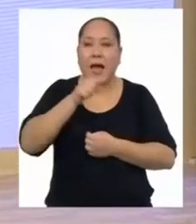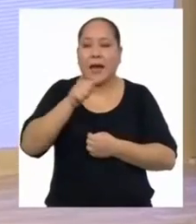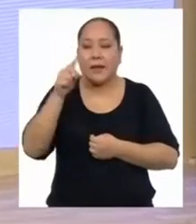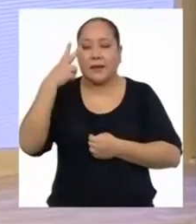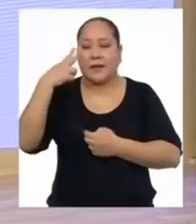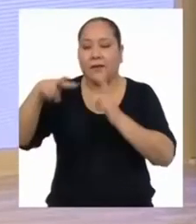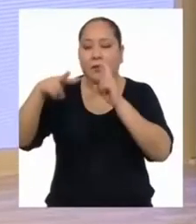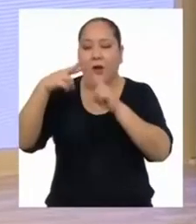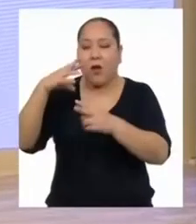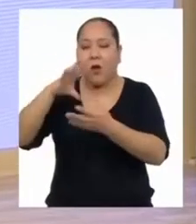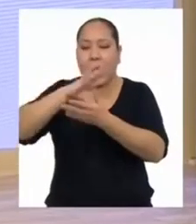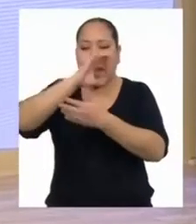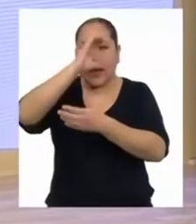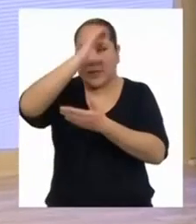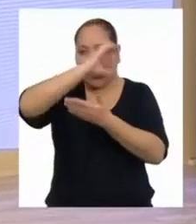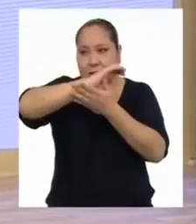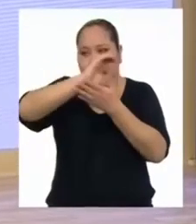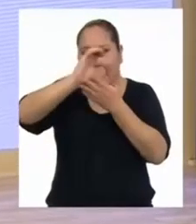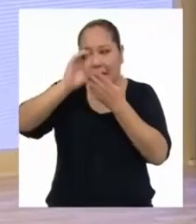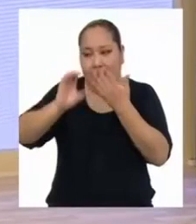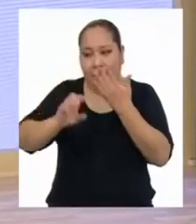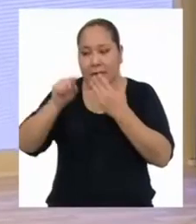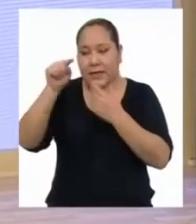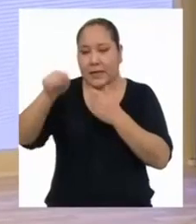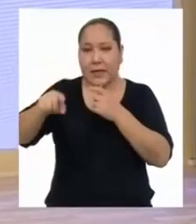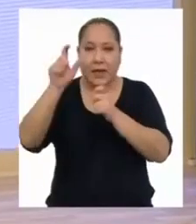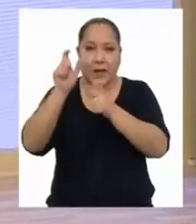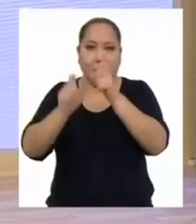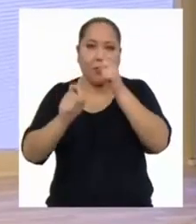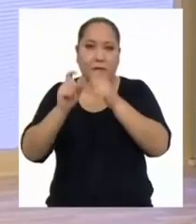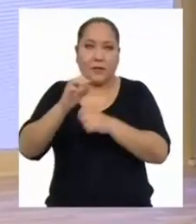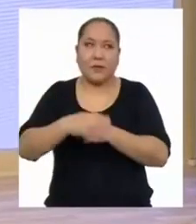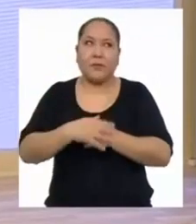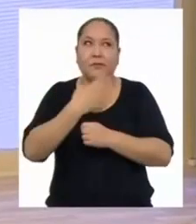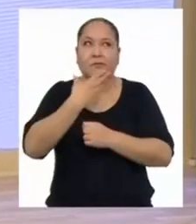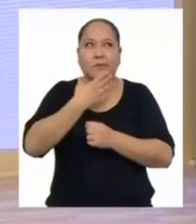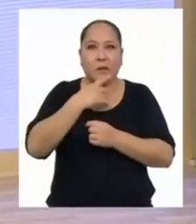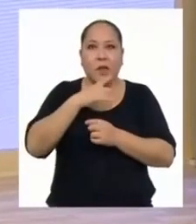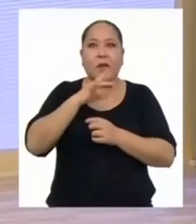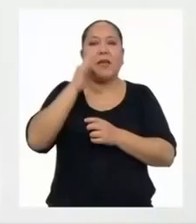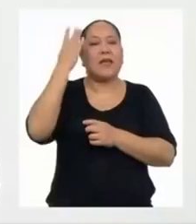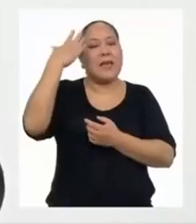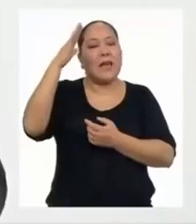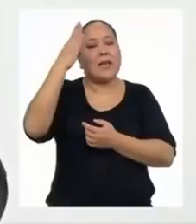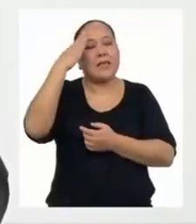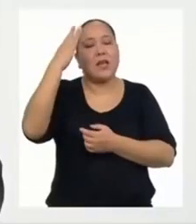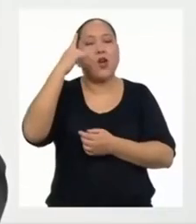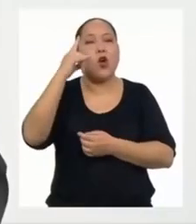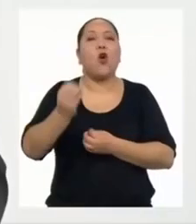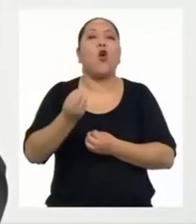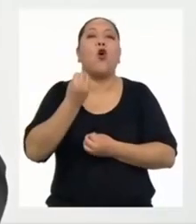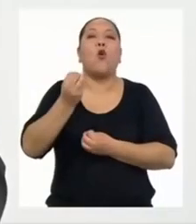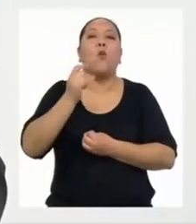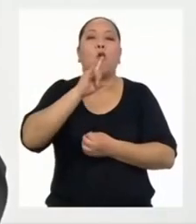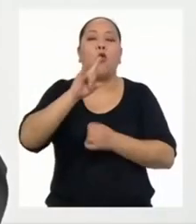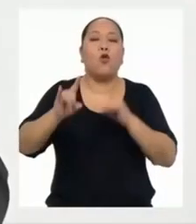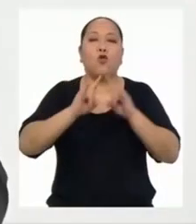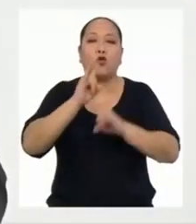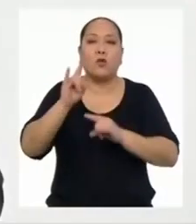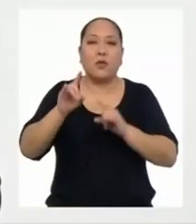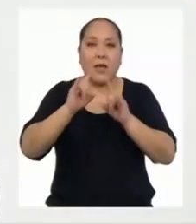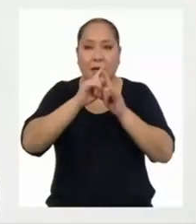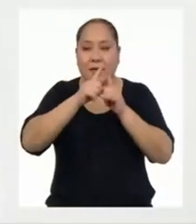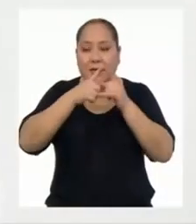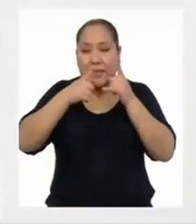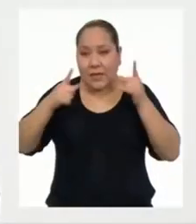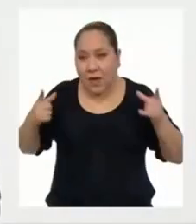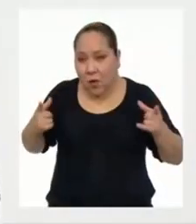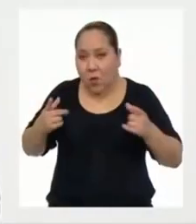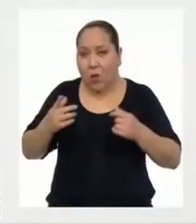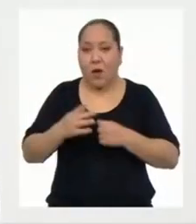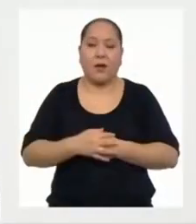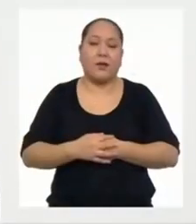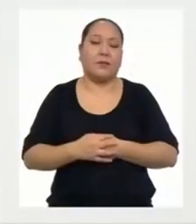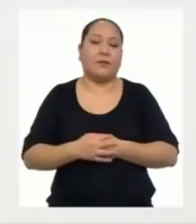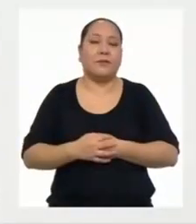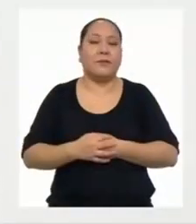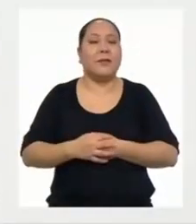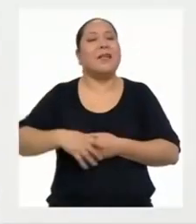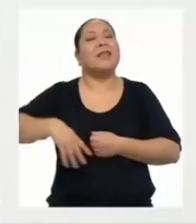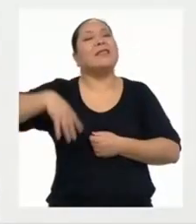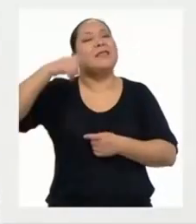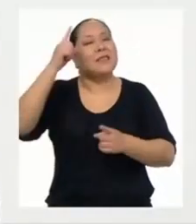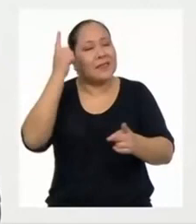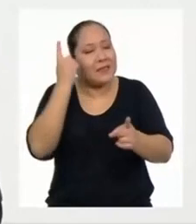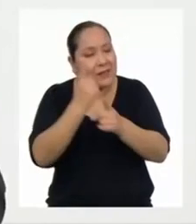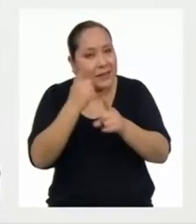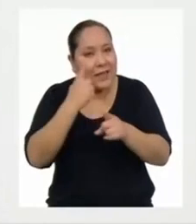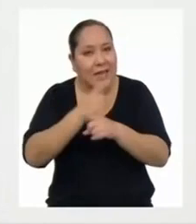me será más fácil establecer el registro o la manera en la que debo dirigirme a este. Exacto. Siempre usamos